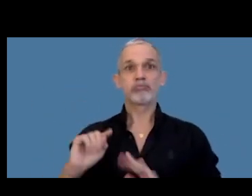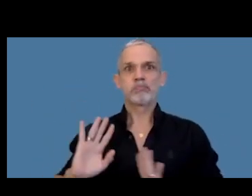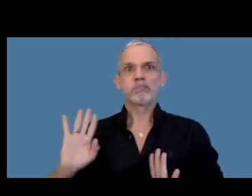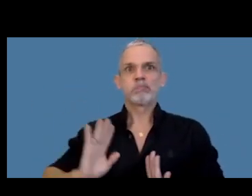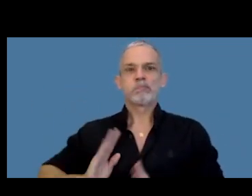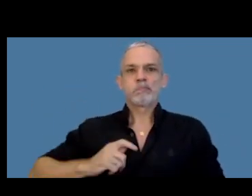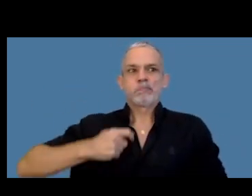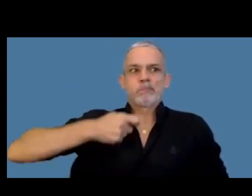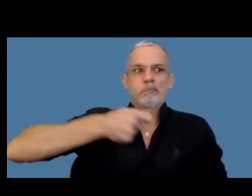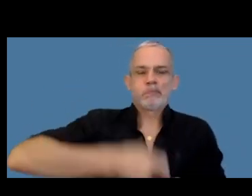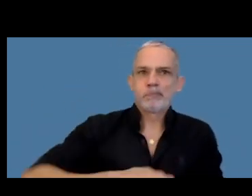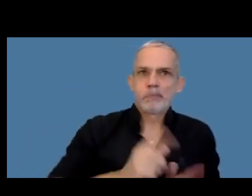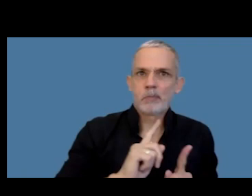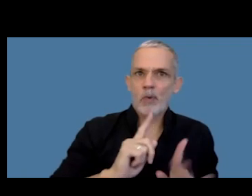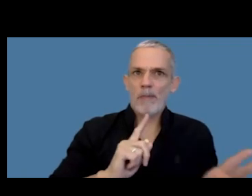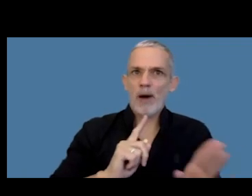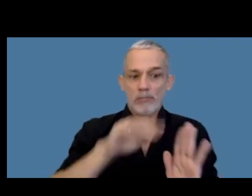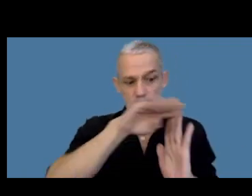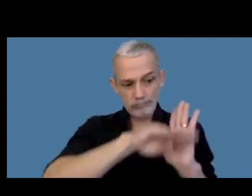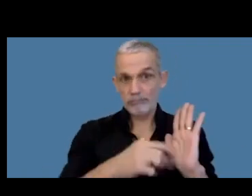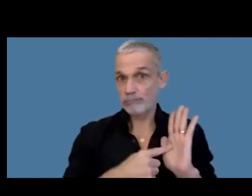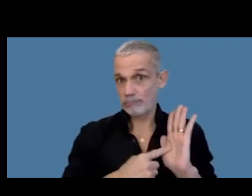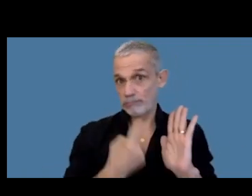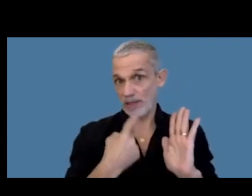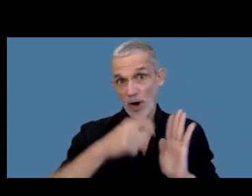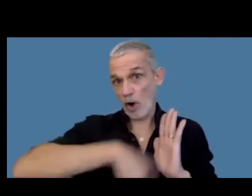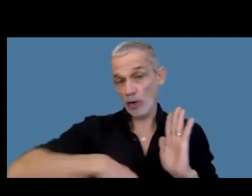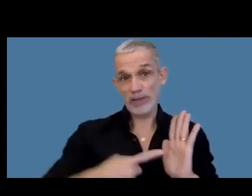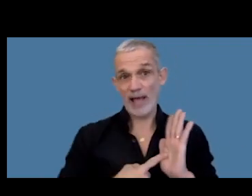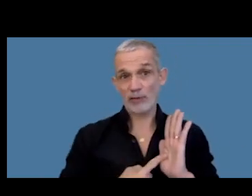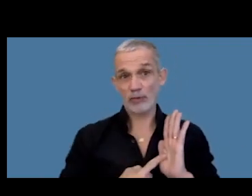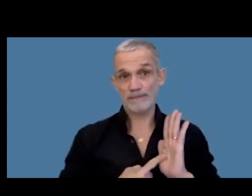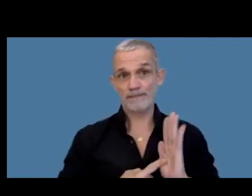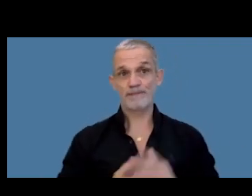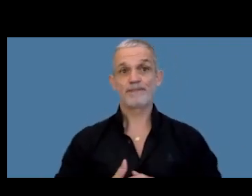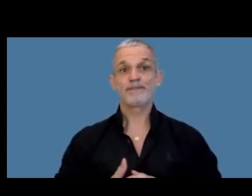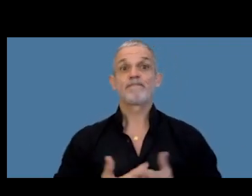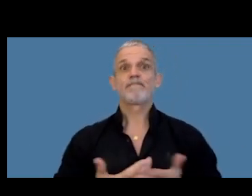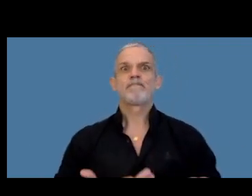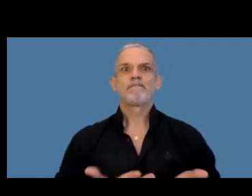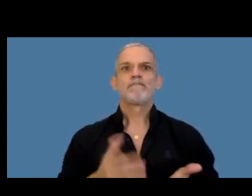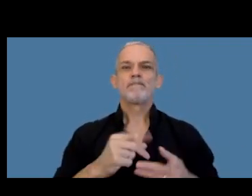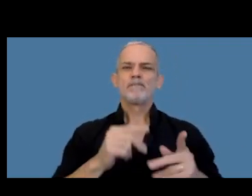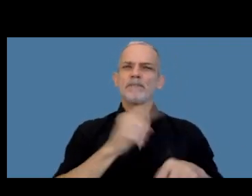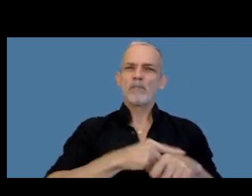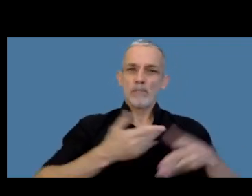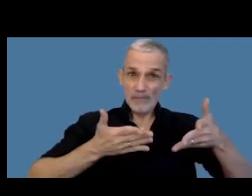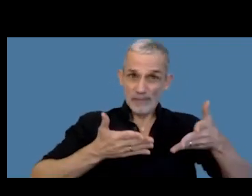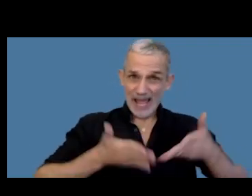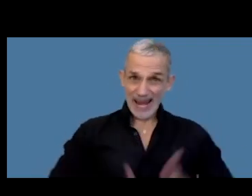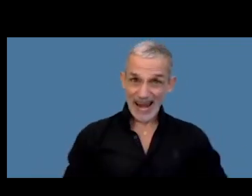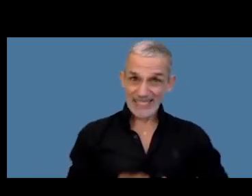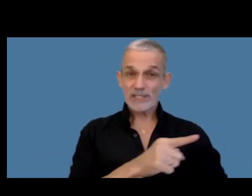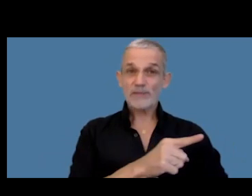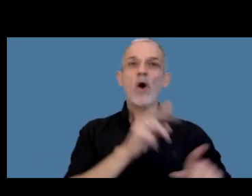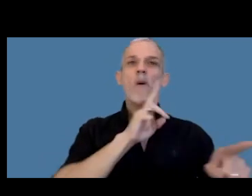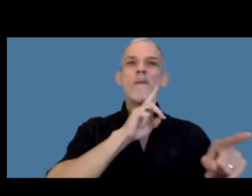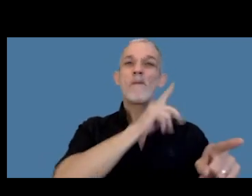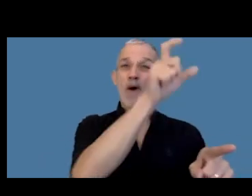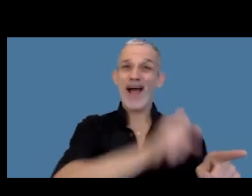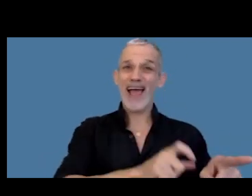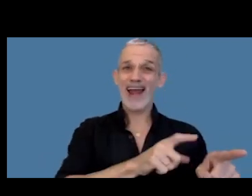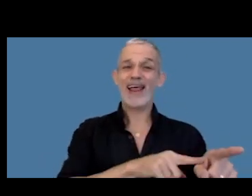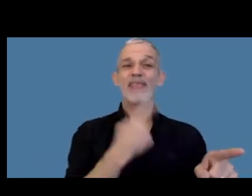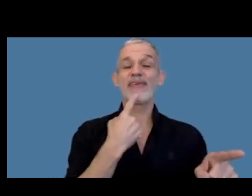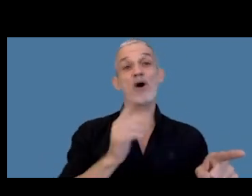las obligaciones provenientes del contrato. En el momento del nacimiento, la mujer gestante